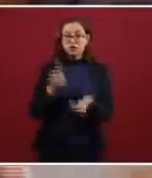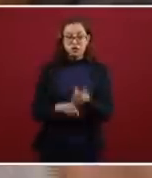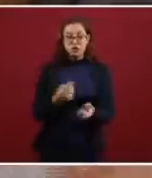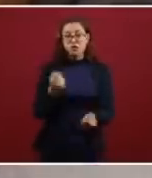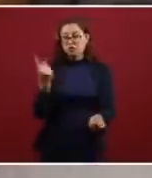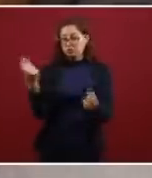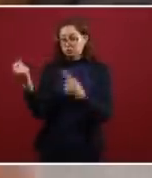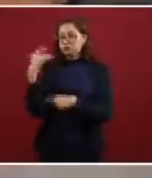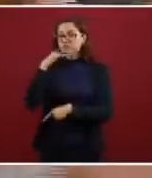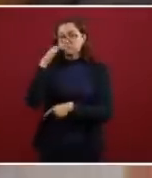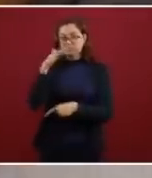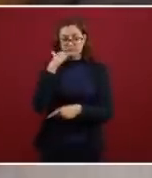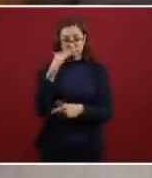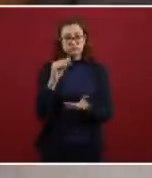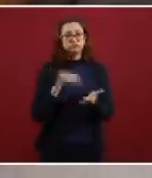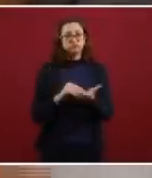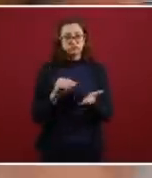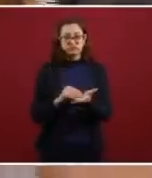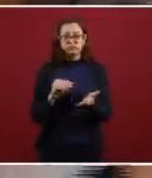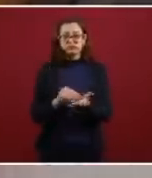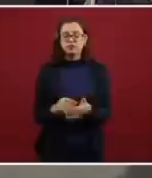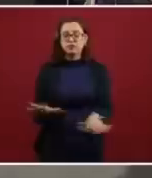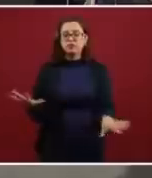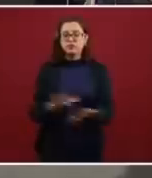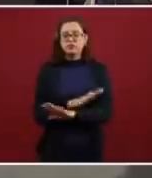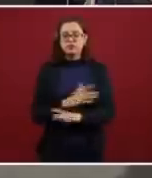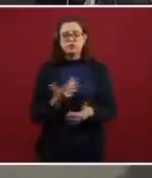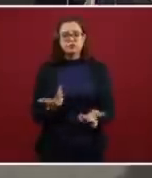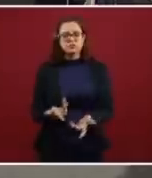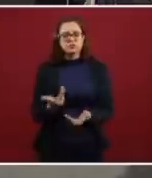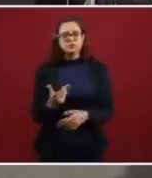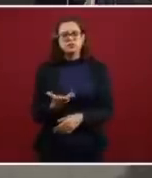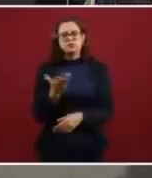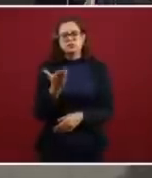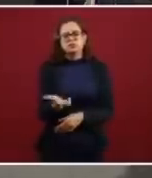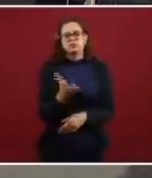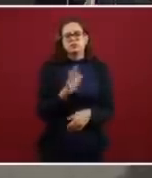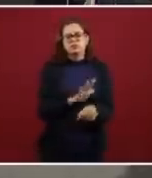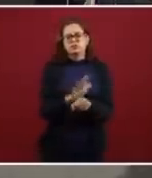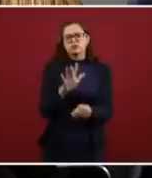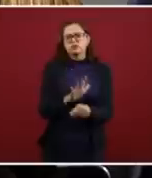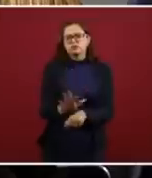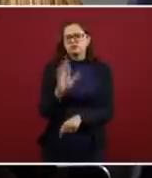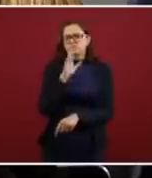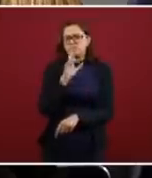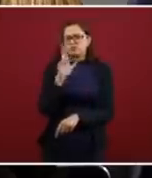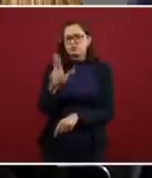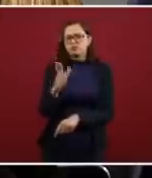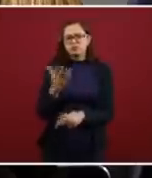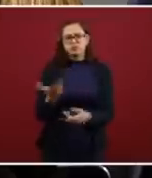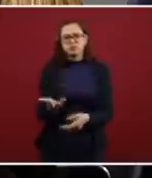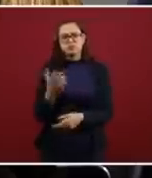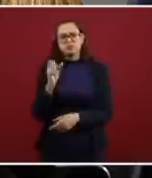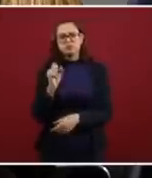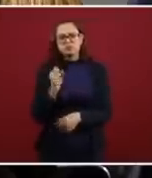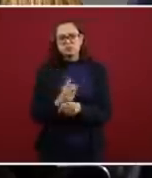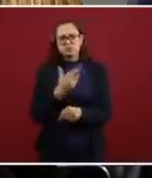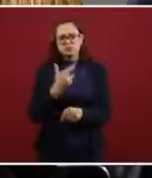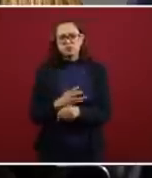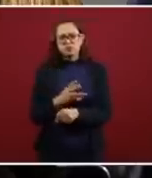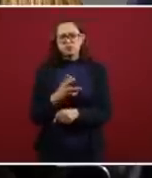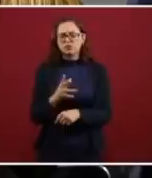de la estructura de un nuevo proyecto, de un cambio de régimen, presidente. ¿Qué le dice la secretaria Luisa María Alcalde de